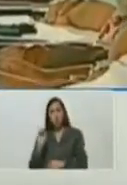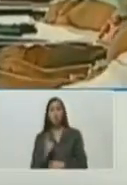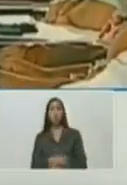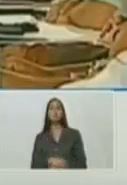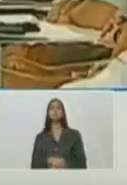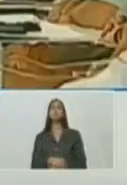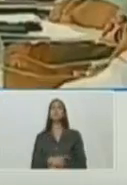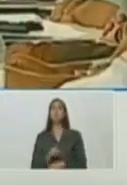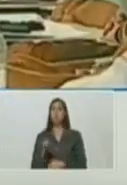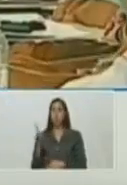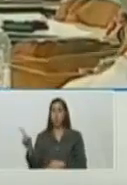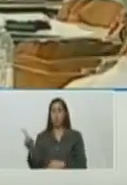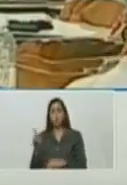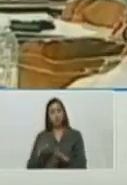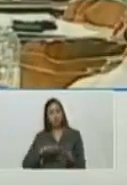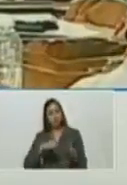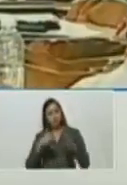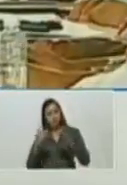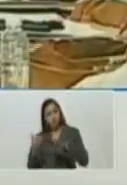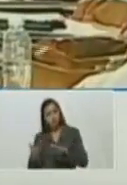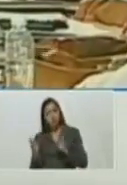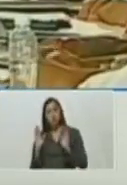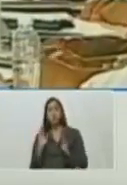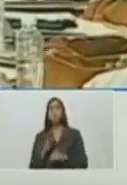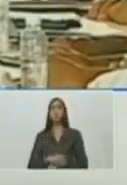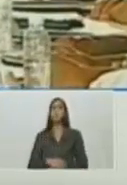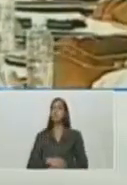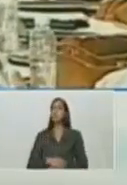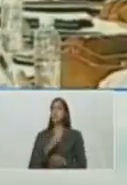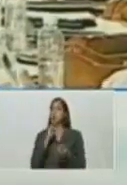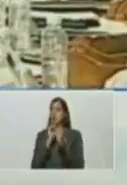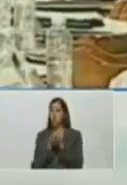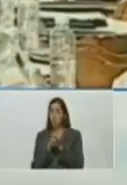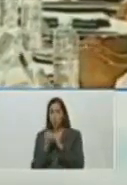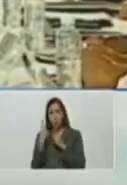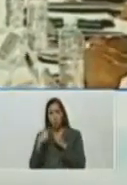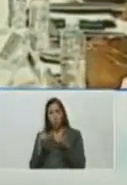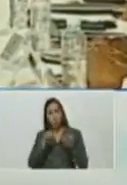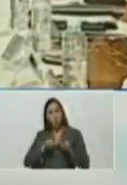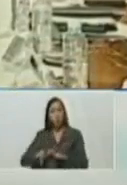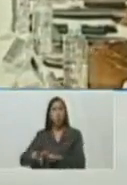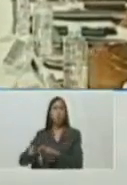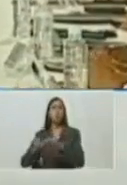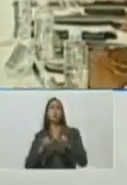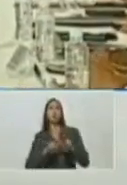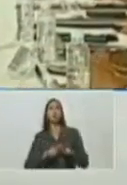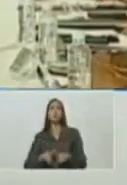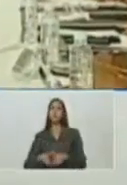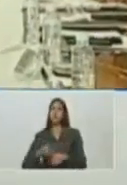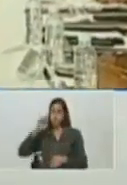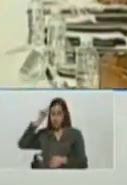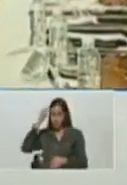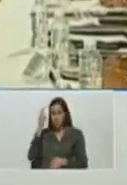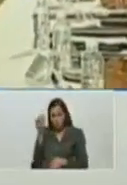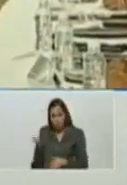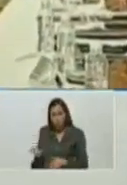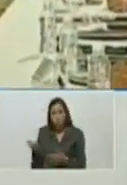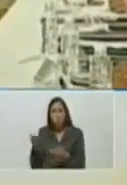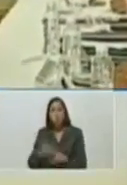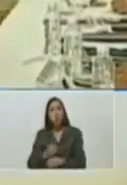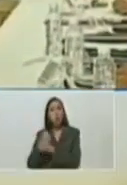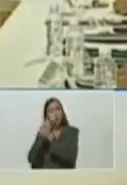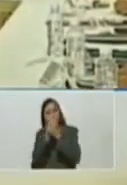repente se nos fue. Cambió de paisaje. Se nos fue, aunque se queda en nuestro recuerdo, en nuestro amor